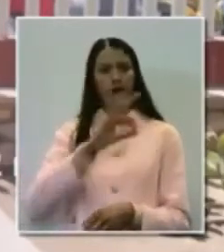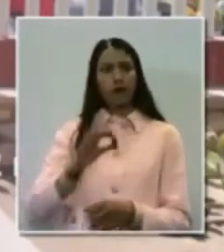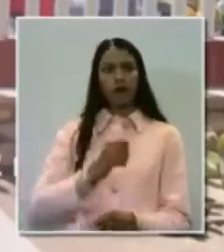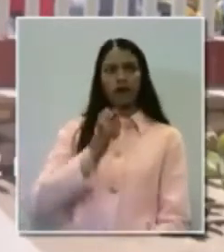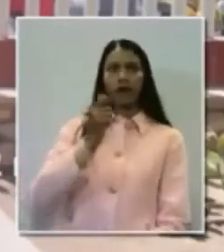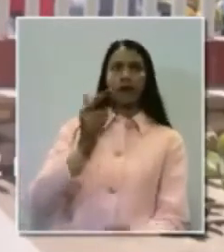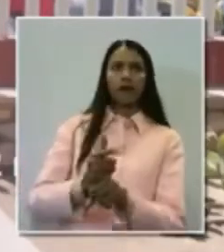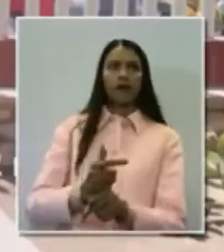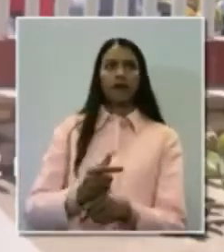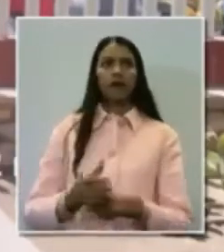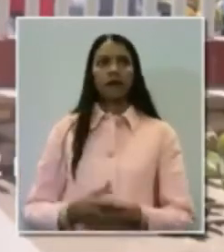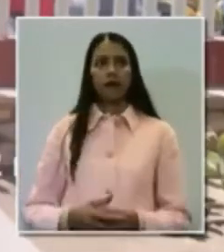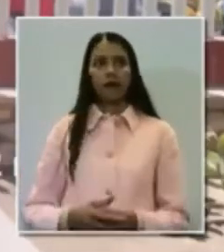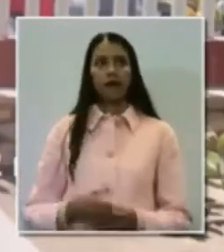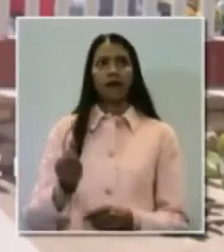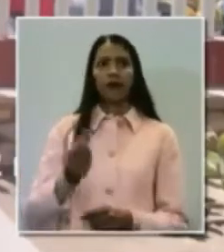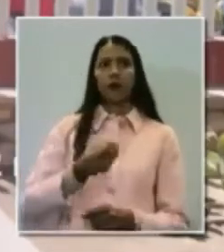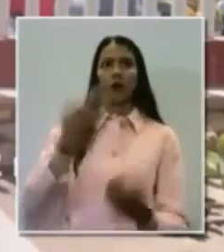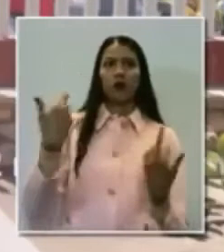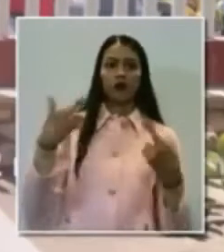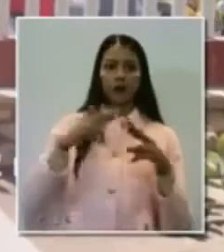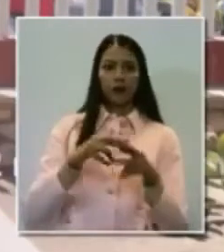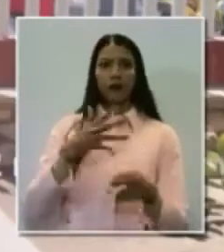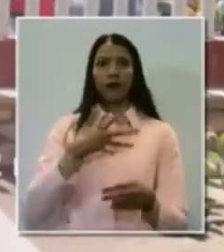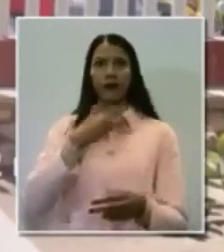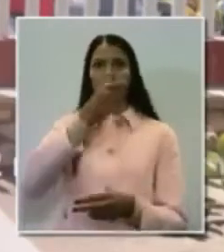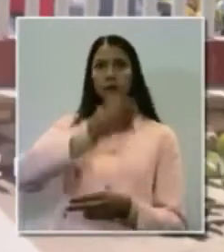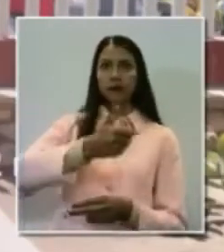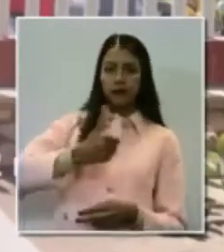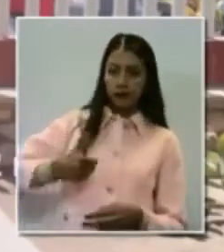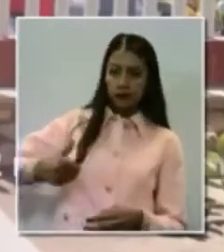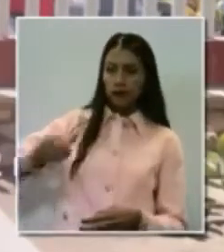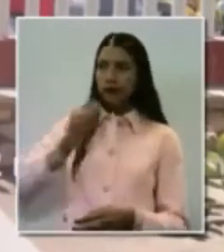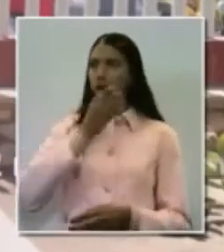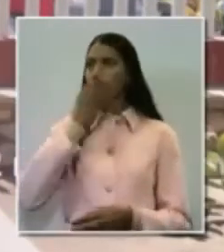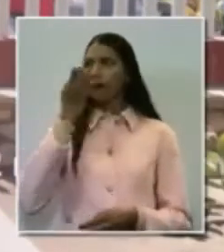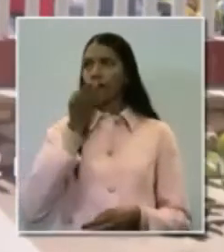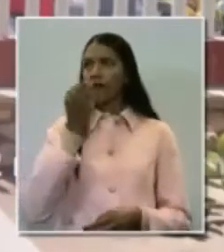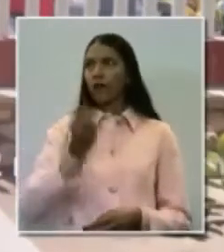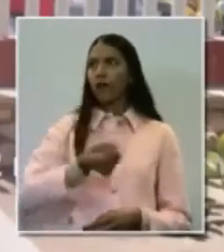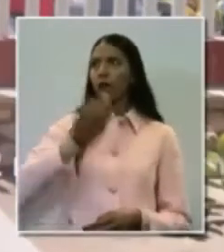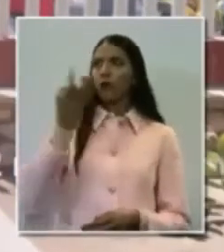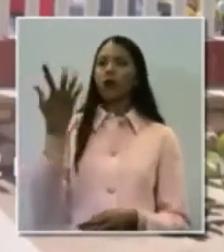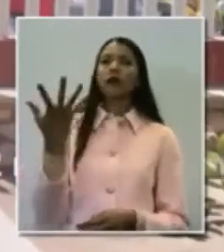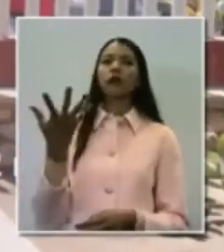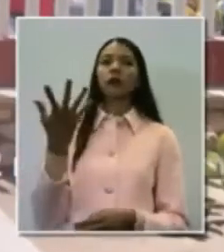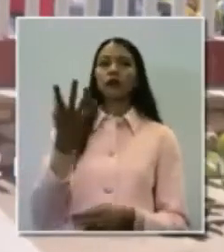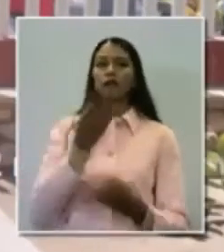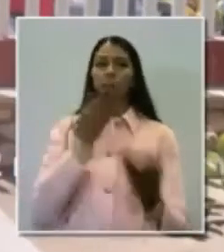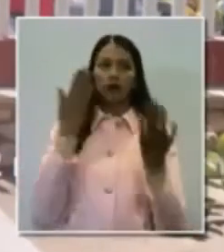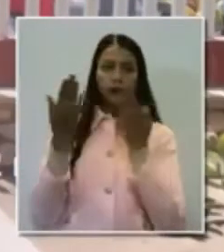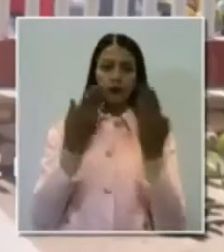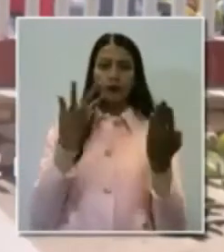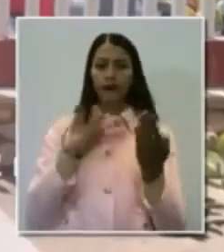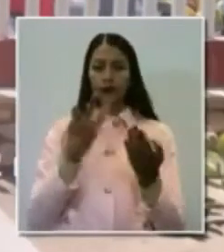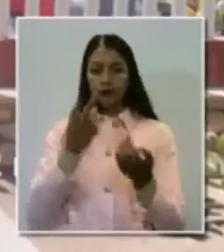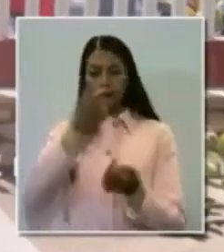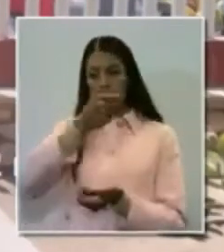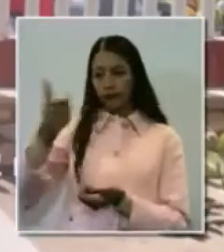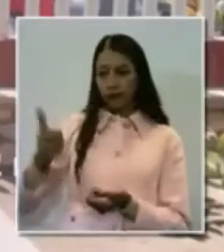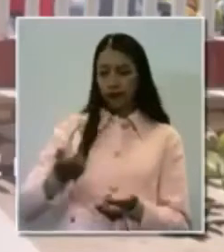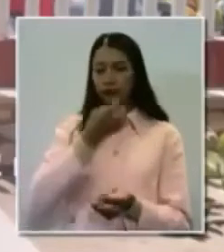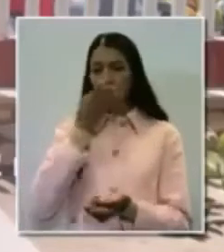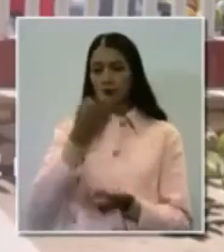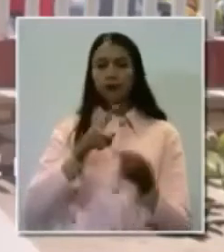identificar cuántos maestros hay en cada una de las escuelas, cuántos estudiantes hay en cada una de las escuelas y